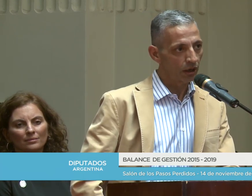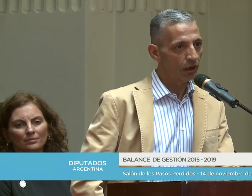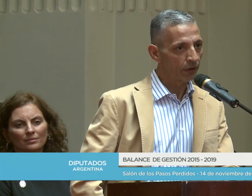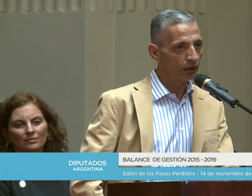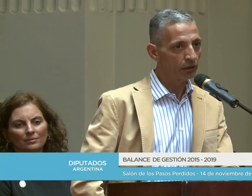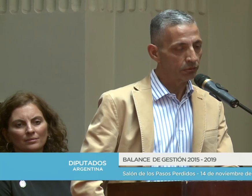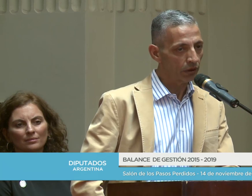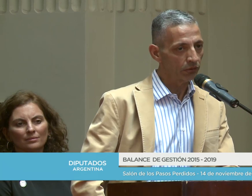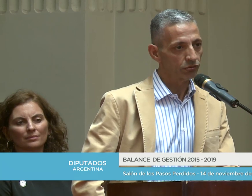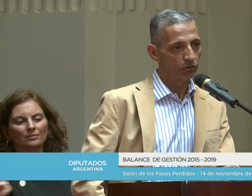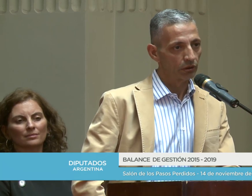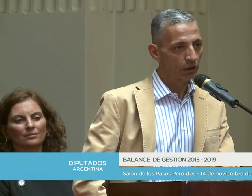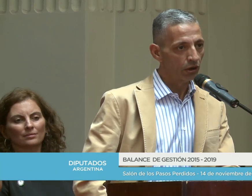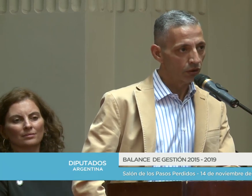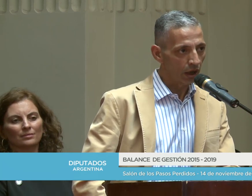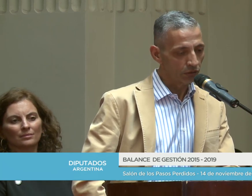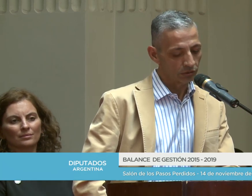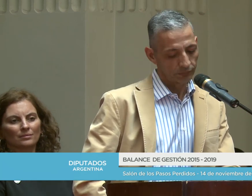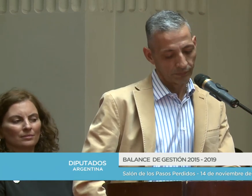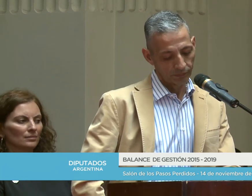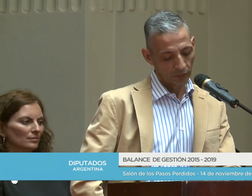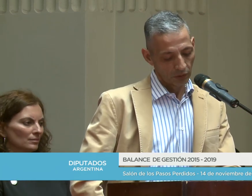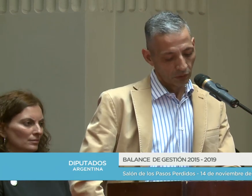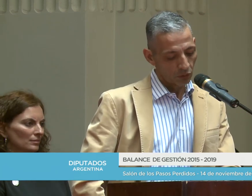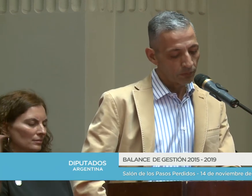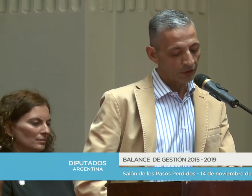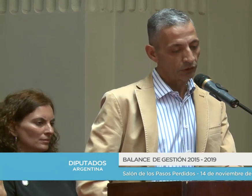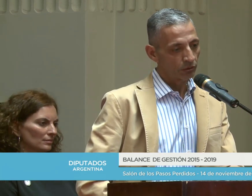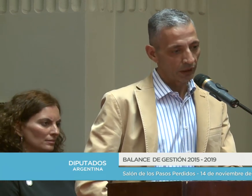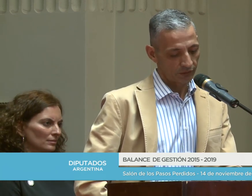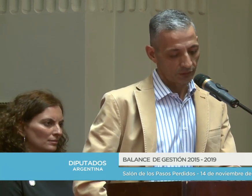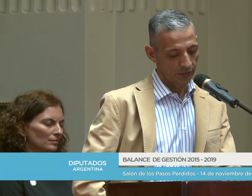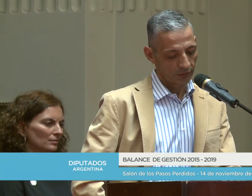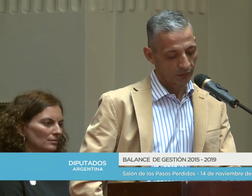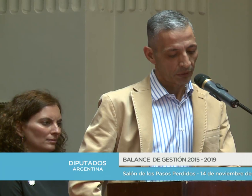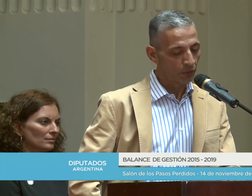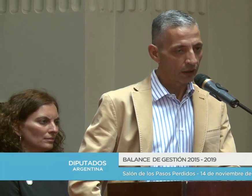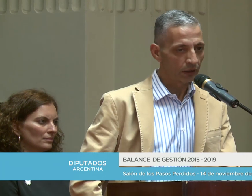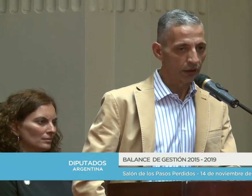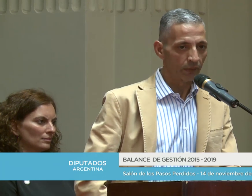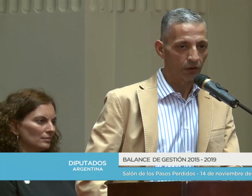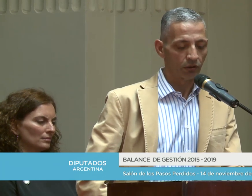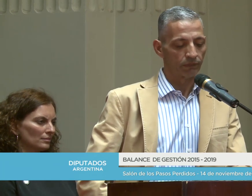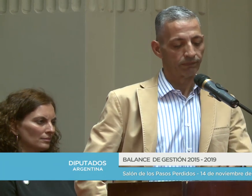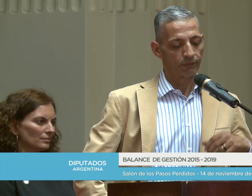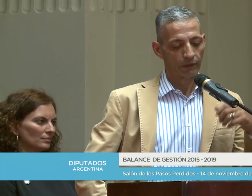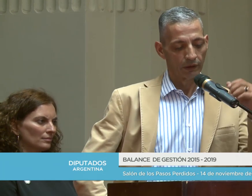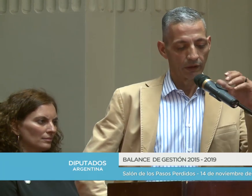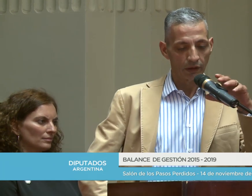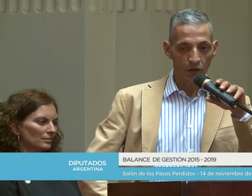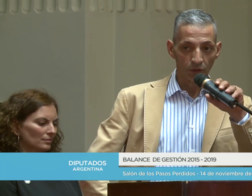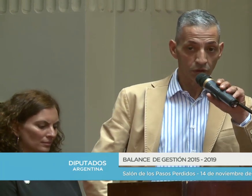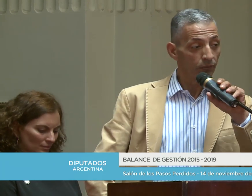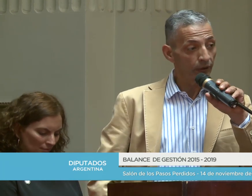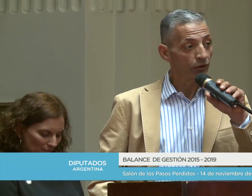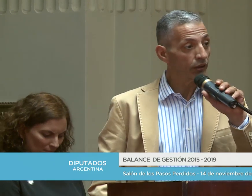la Honorable Cámara de Diputados, que han logrado un pasito más para una Argentina mejor.